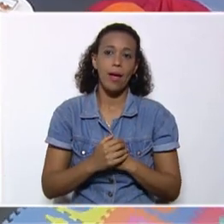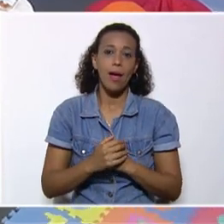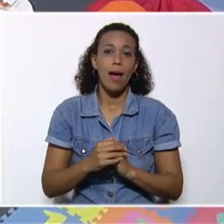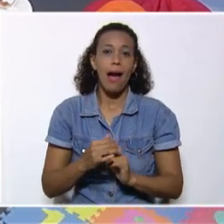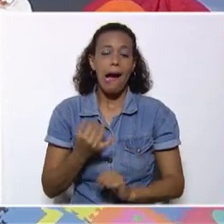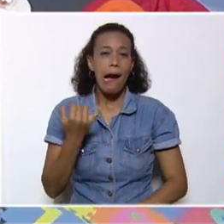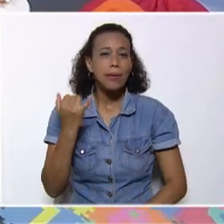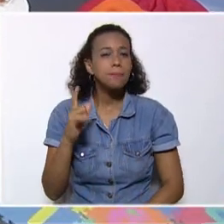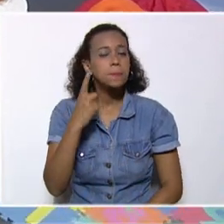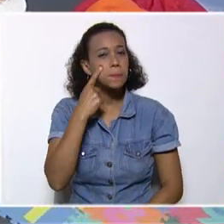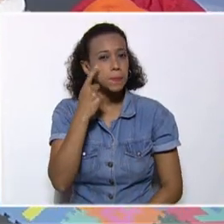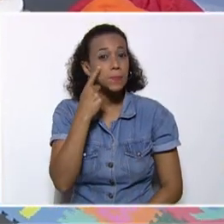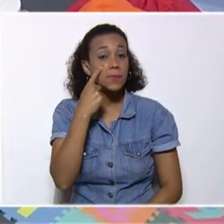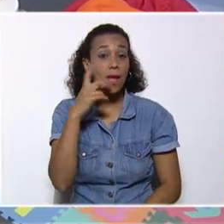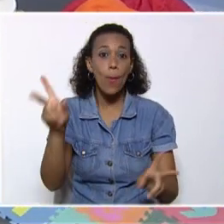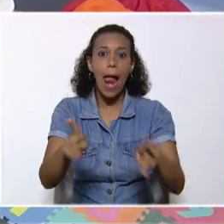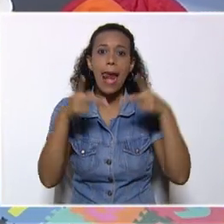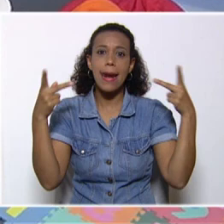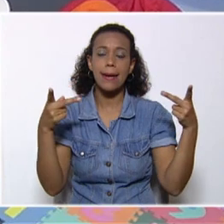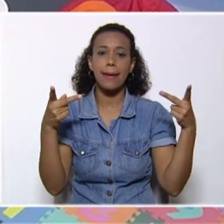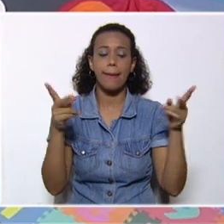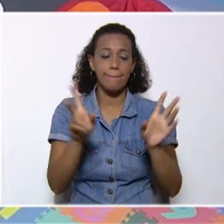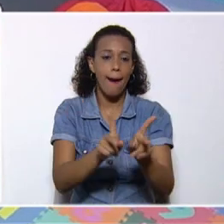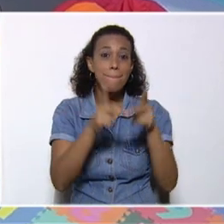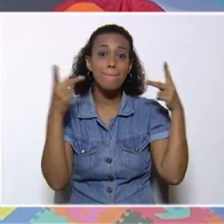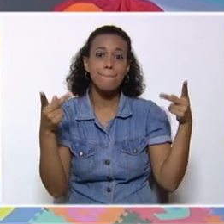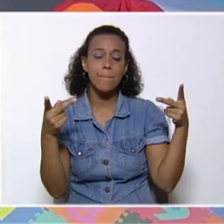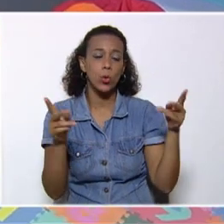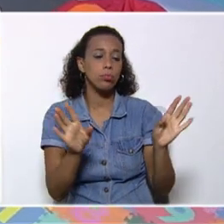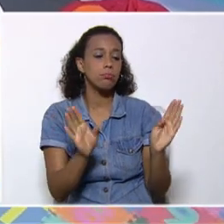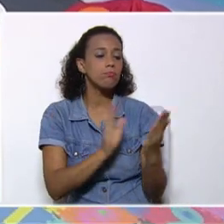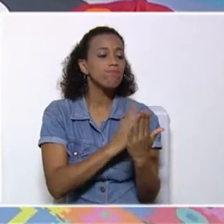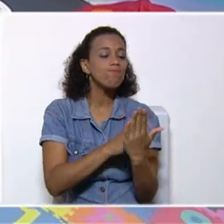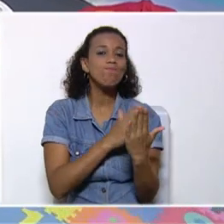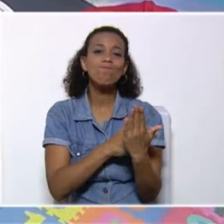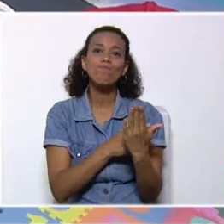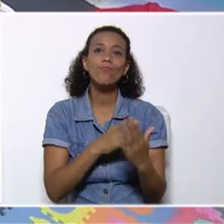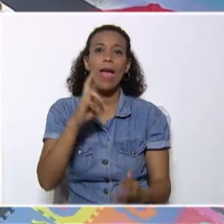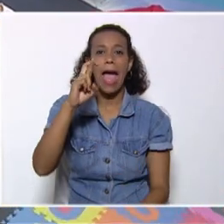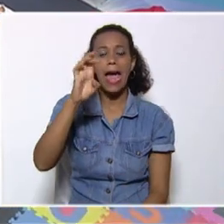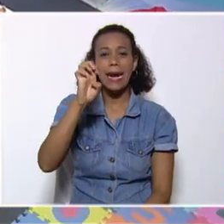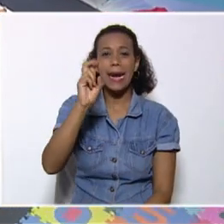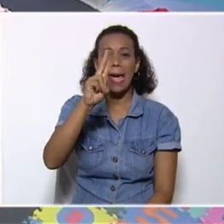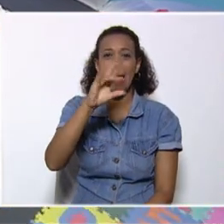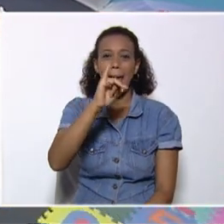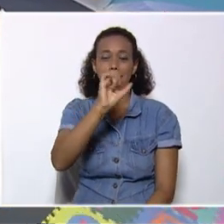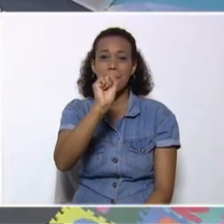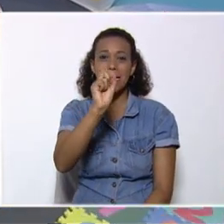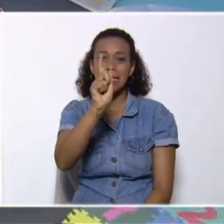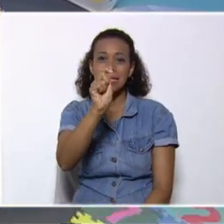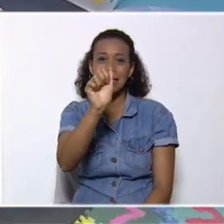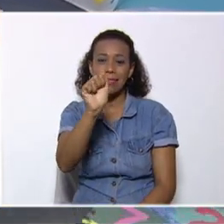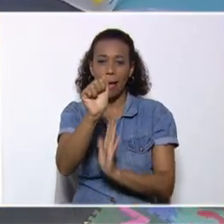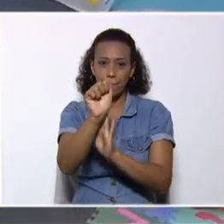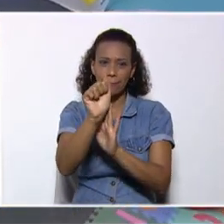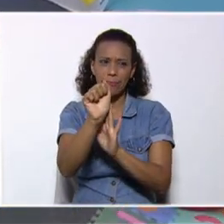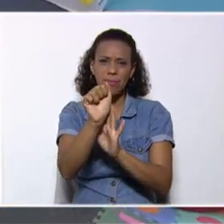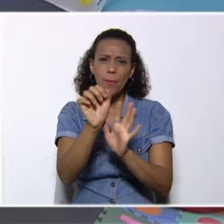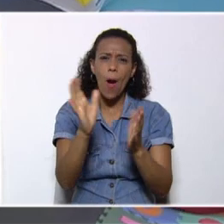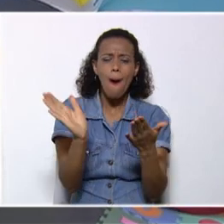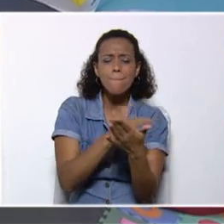tener revistas. ¿Qué vamos a hacer con estas revistas? Una pregunta. Tenemos una revista por